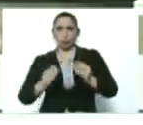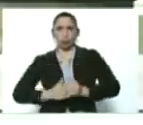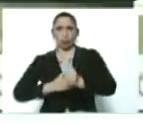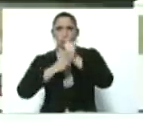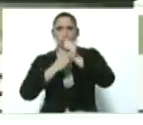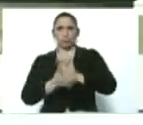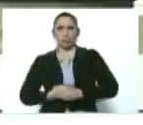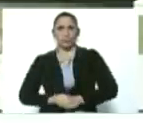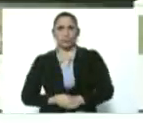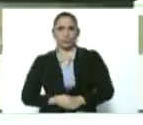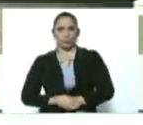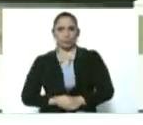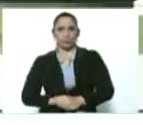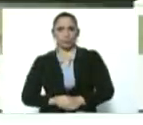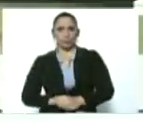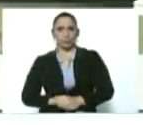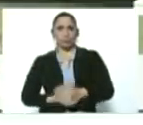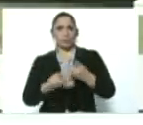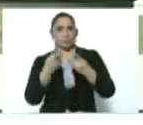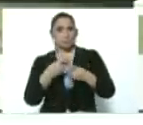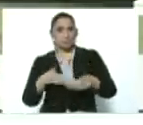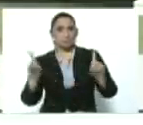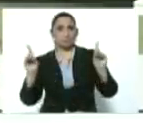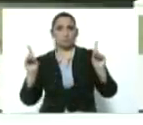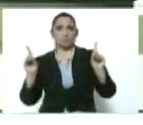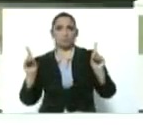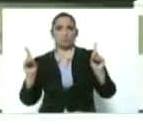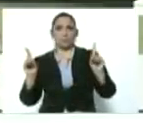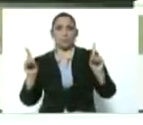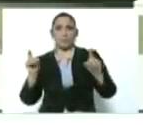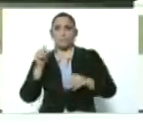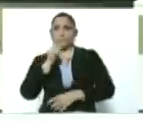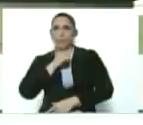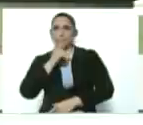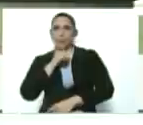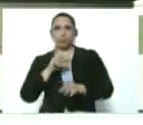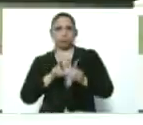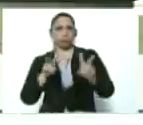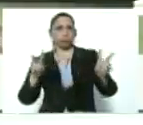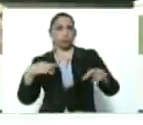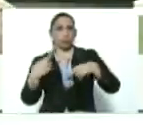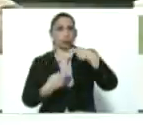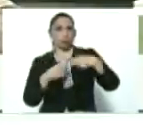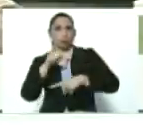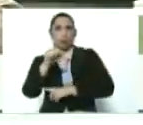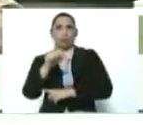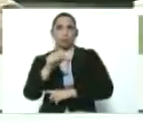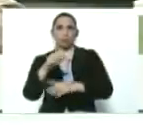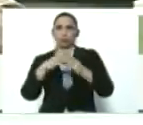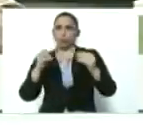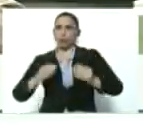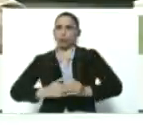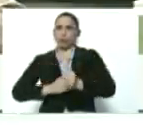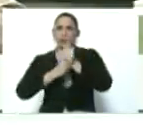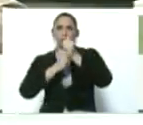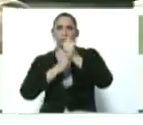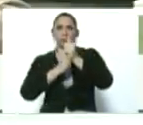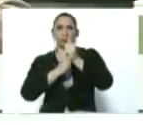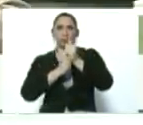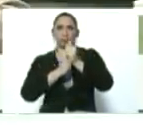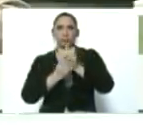legítimo democrático pacífico revolucionario todo el liderazgo